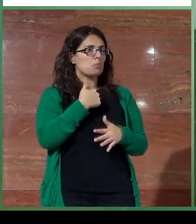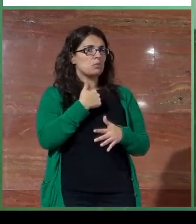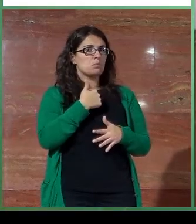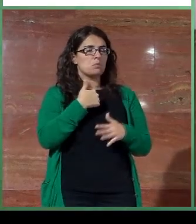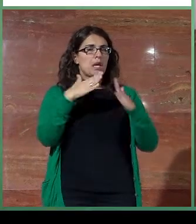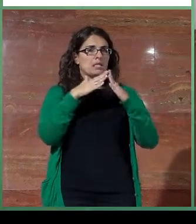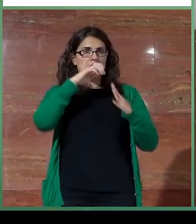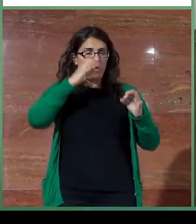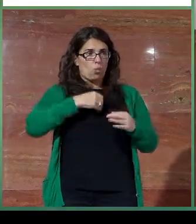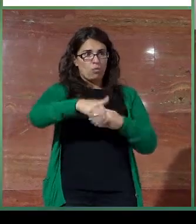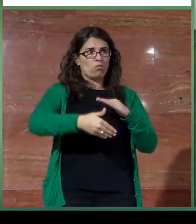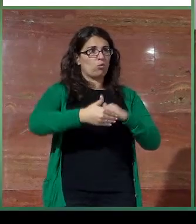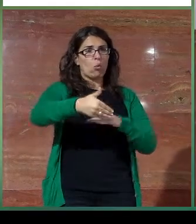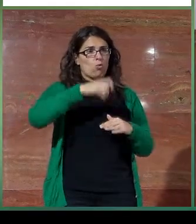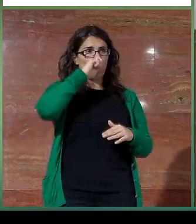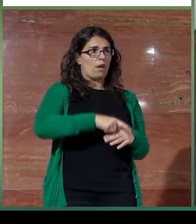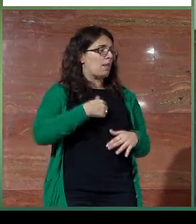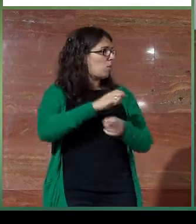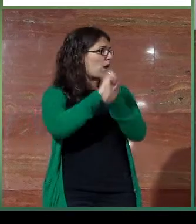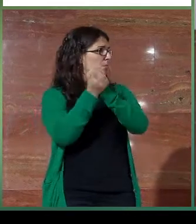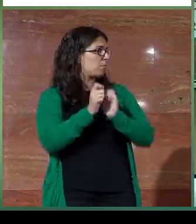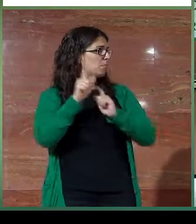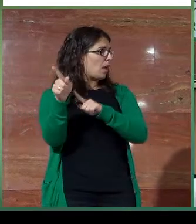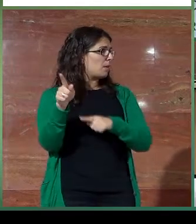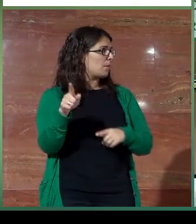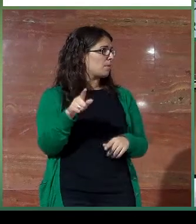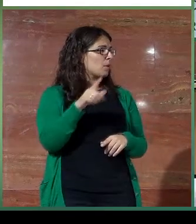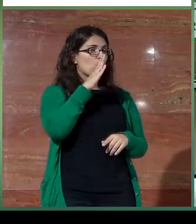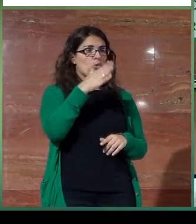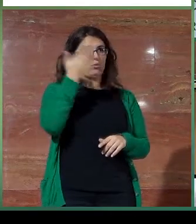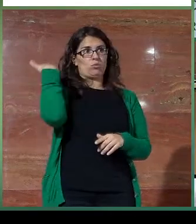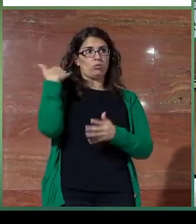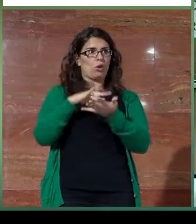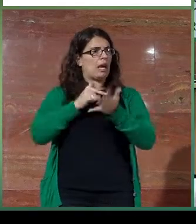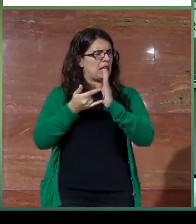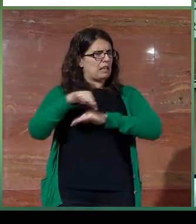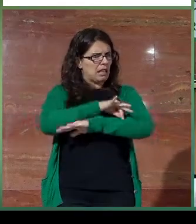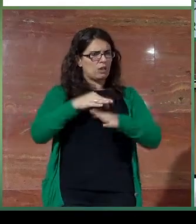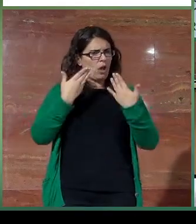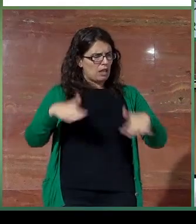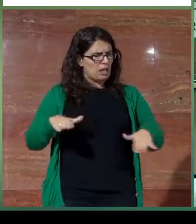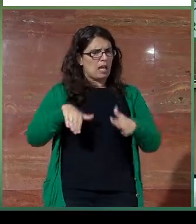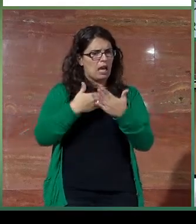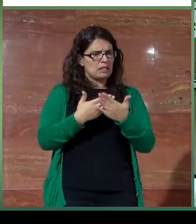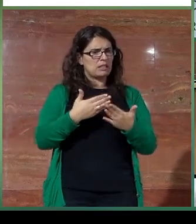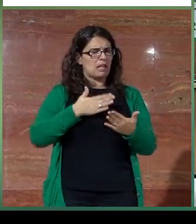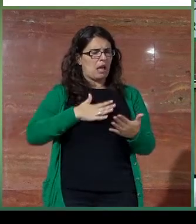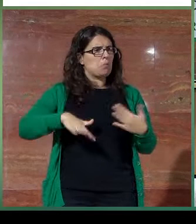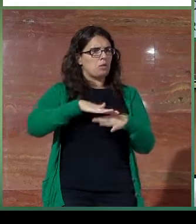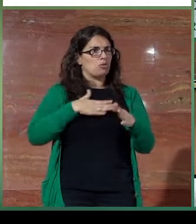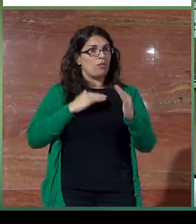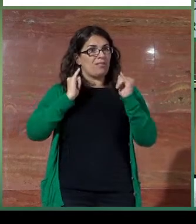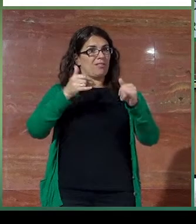a tener que cambiar. ¿Por qué? Porque cuando yo accedí a esa vivienda, a pesar de ser arquitecto y tener capacidad de modificar el espacio, pude hacer